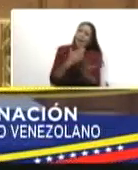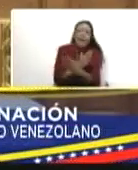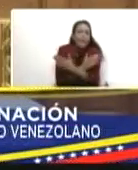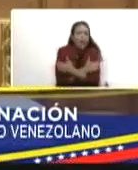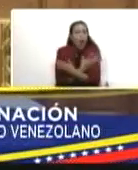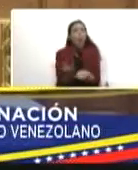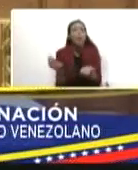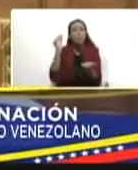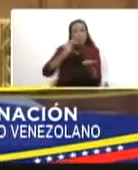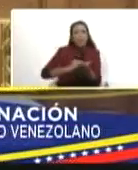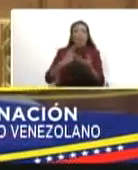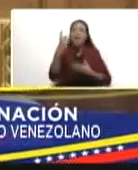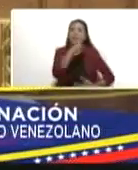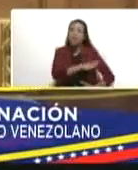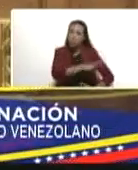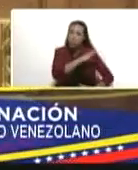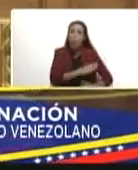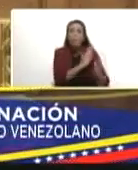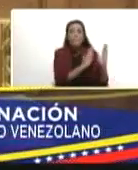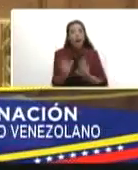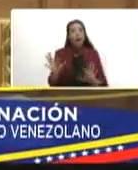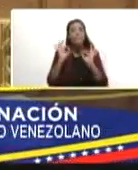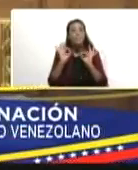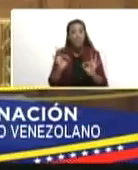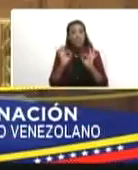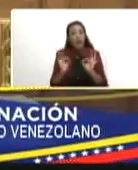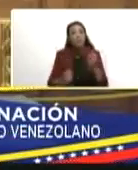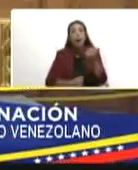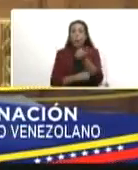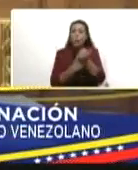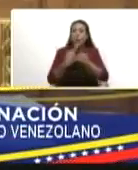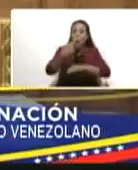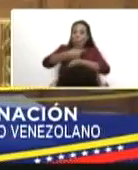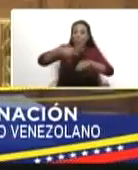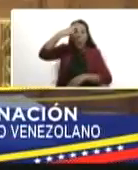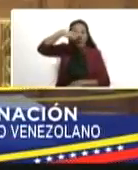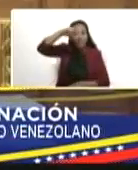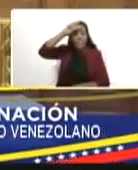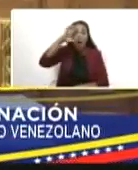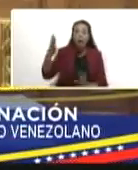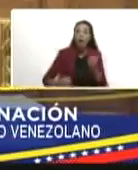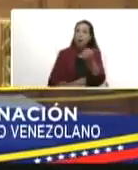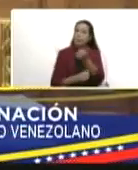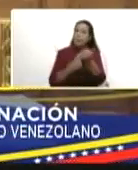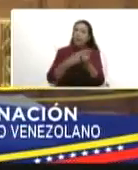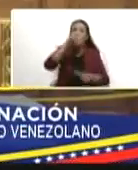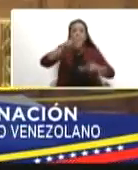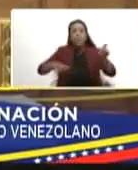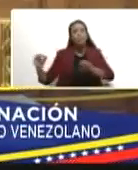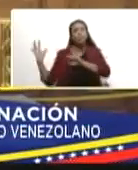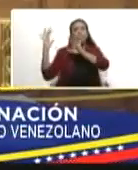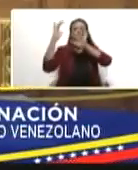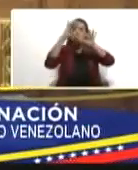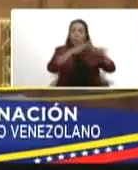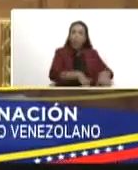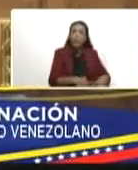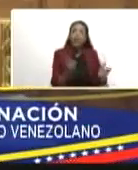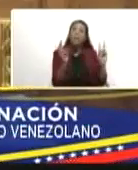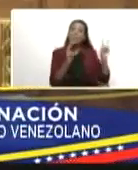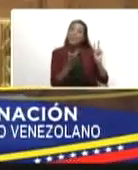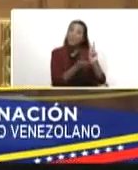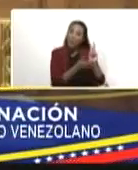su reincorporación con planes especiales que está poniendo el gobierno de México para apoyar la migración de regreso